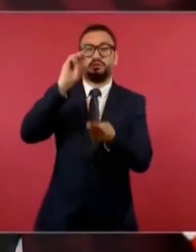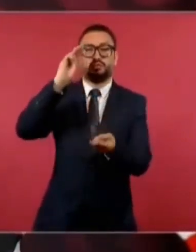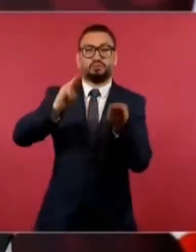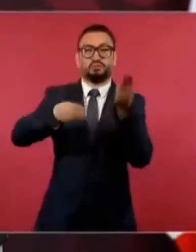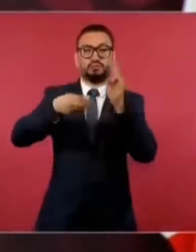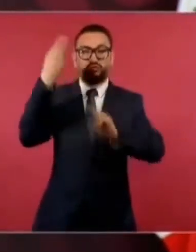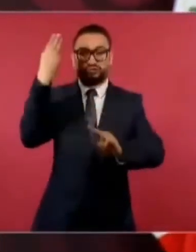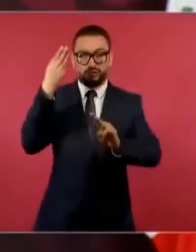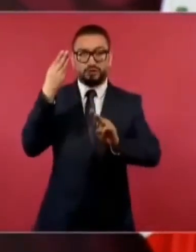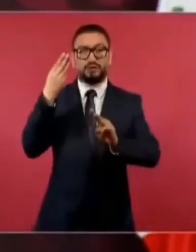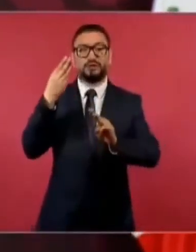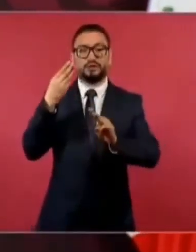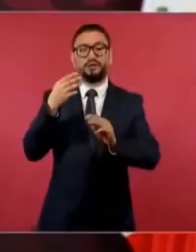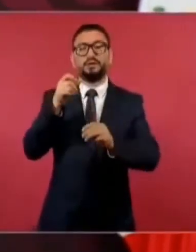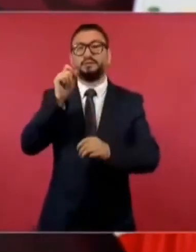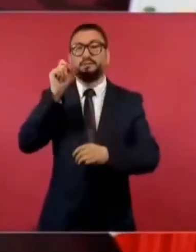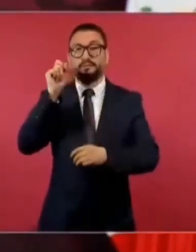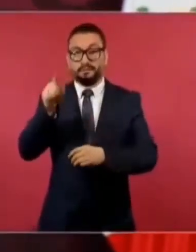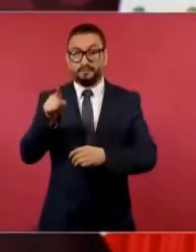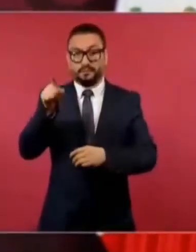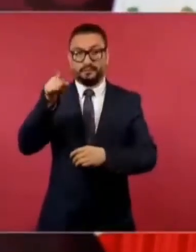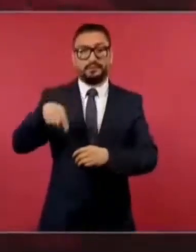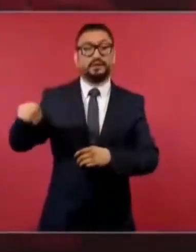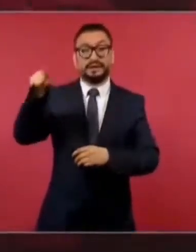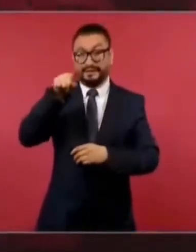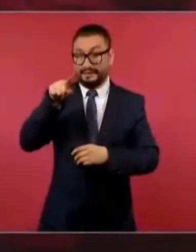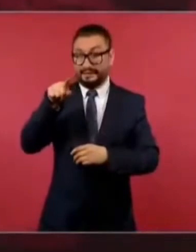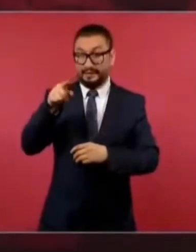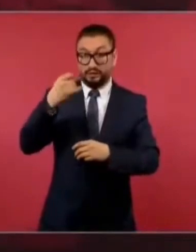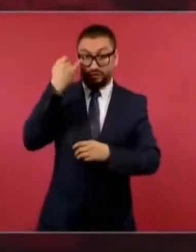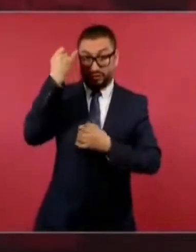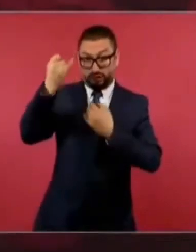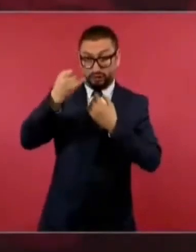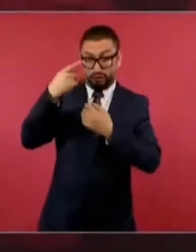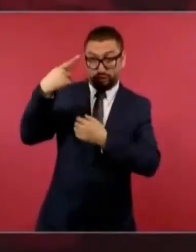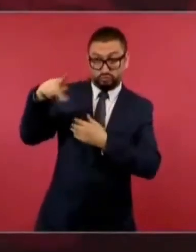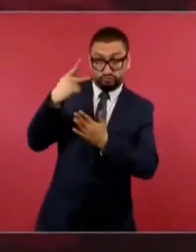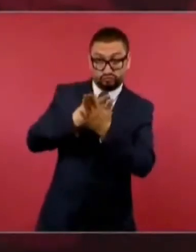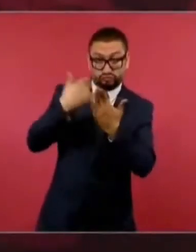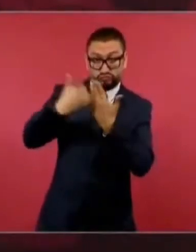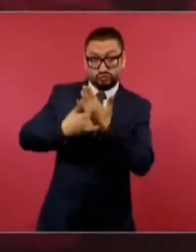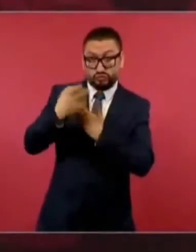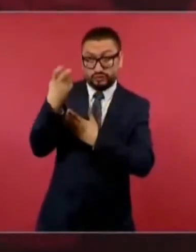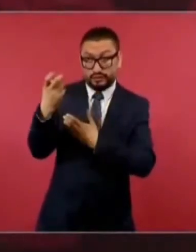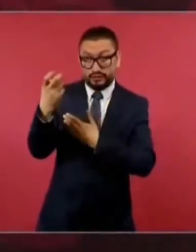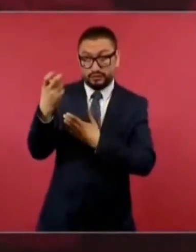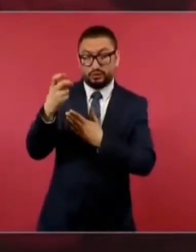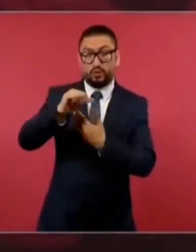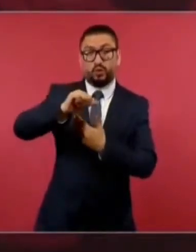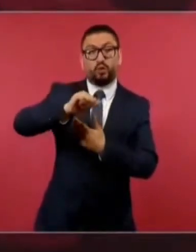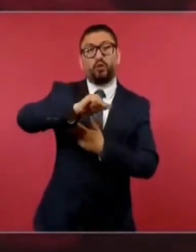del Fondo Financiero Internacional, frente a ese proyecto hay otro